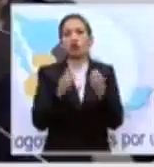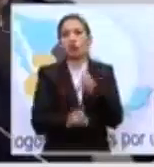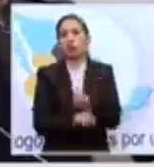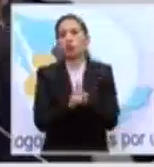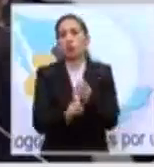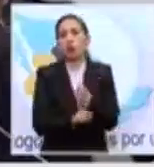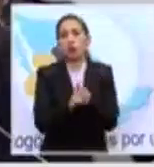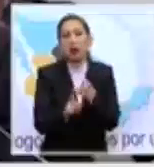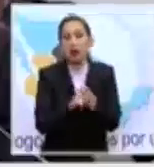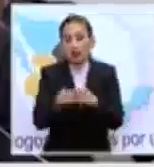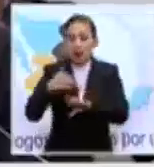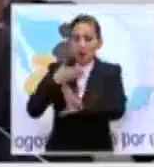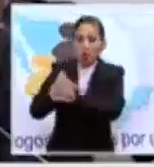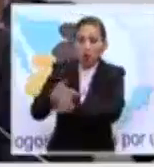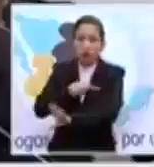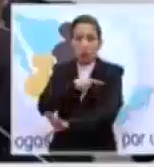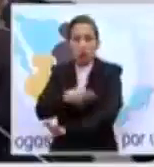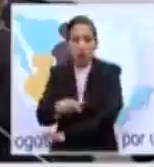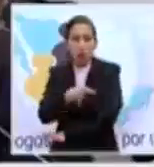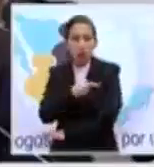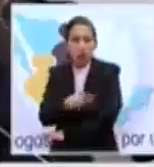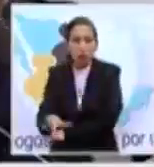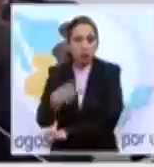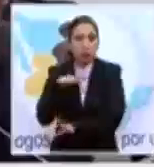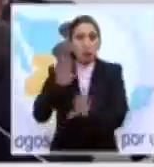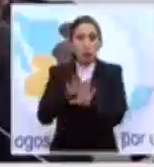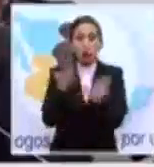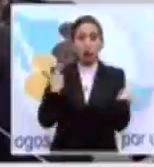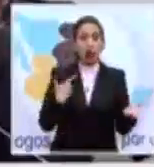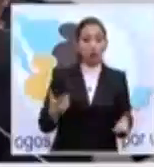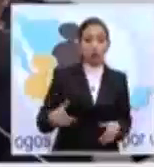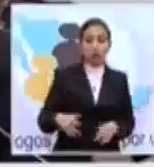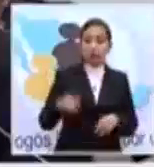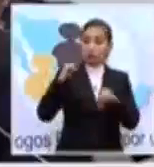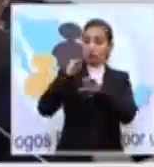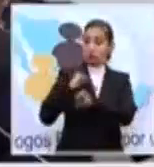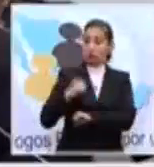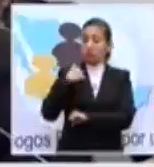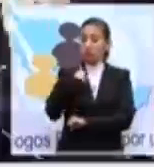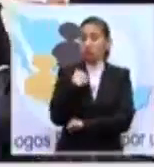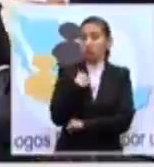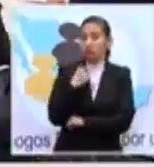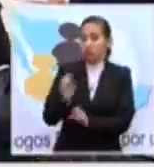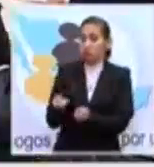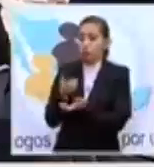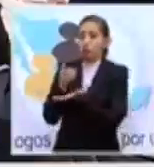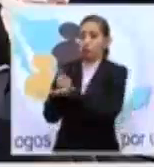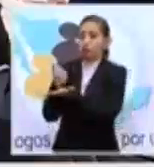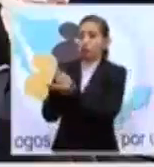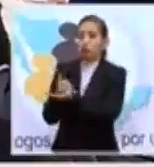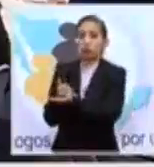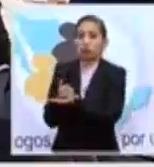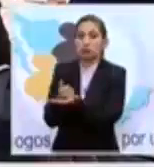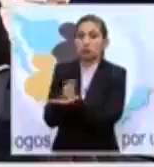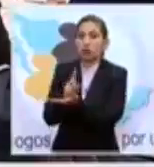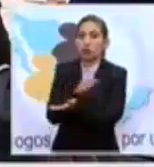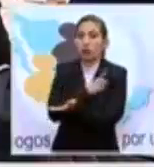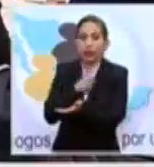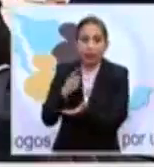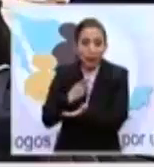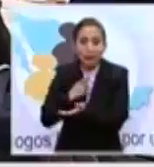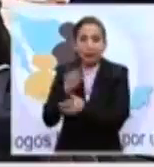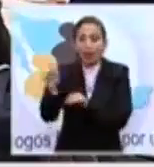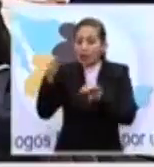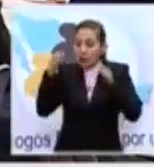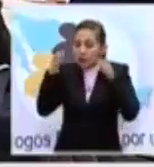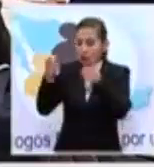problema del combate a la pobreza por el lado de la gobernabilidad, ¿no? en lugar de ir por donde debe de ser, que es con